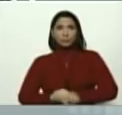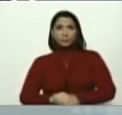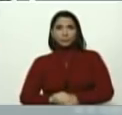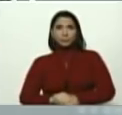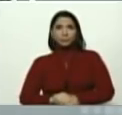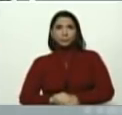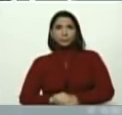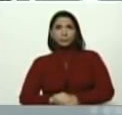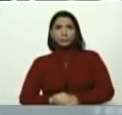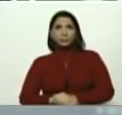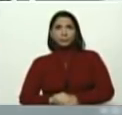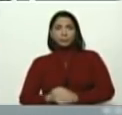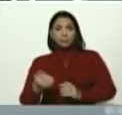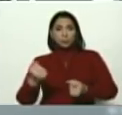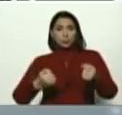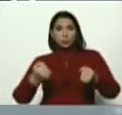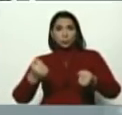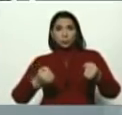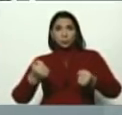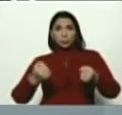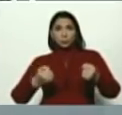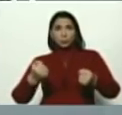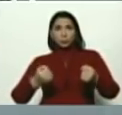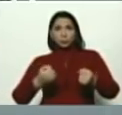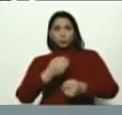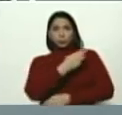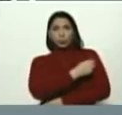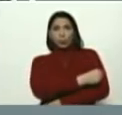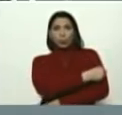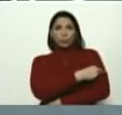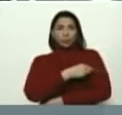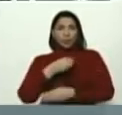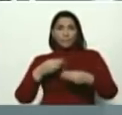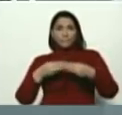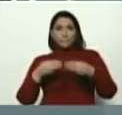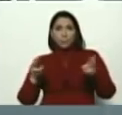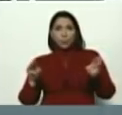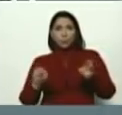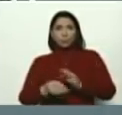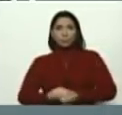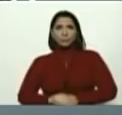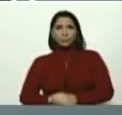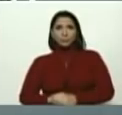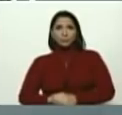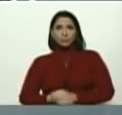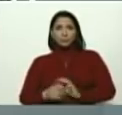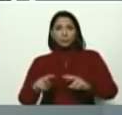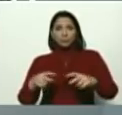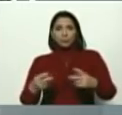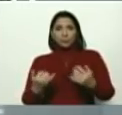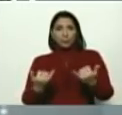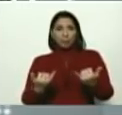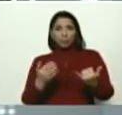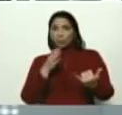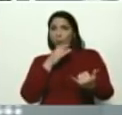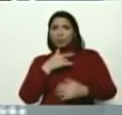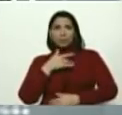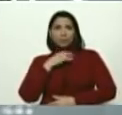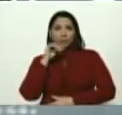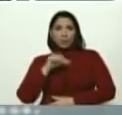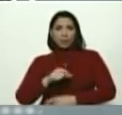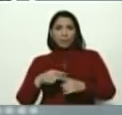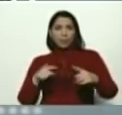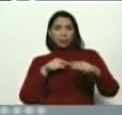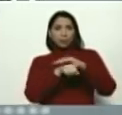en este caso de un conductor de un hospital público y bueno, está actualmente asintomático, ya fue ingresado a